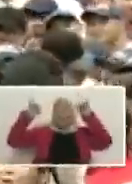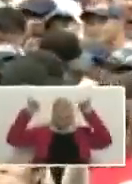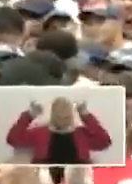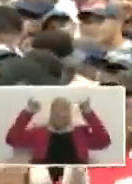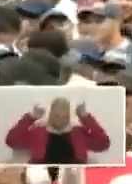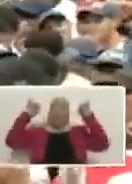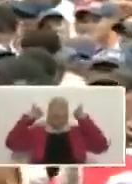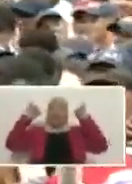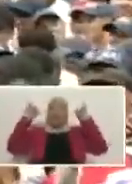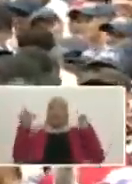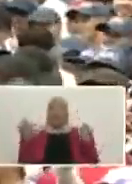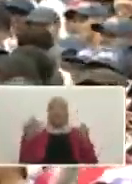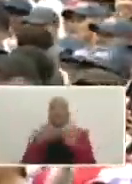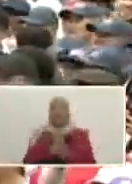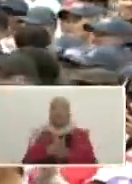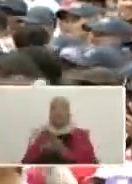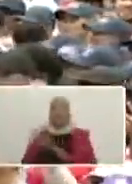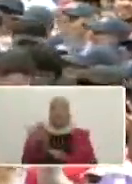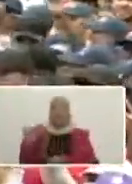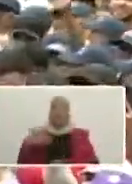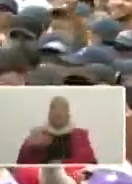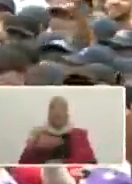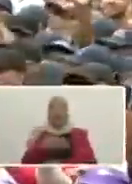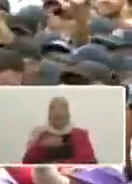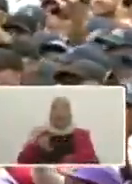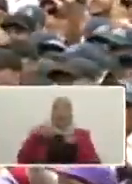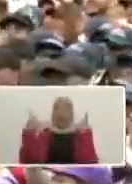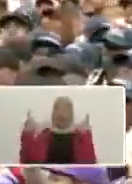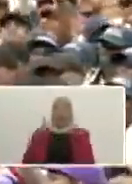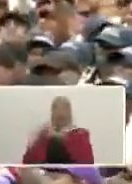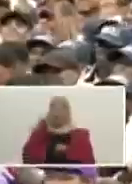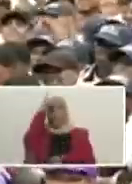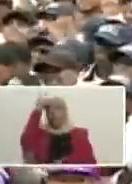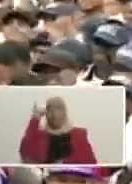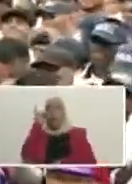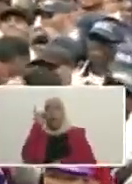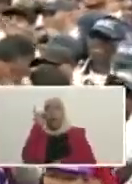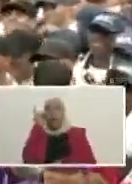Levanten la mano a los que son de los Tiburones de La Guaira como Diosdado.